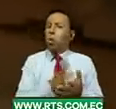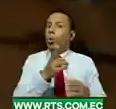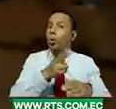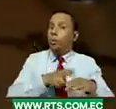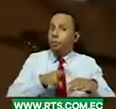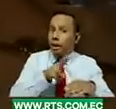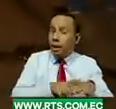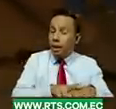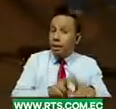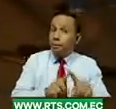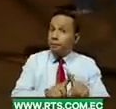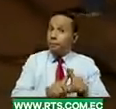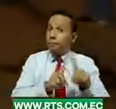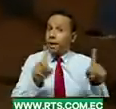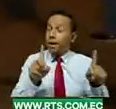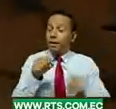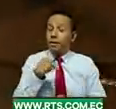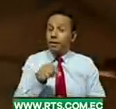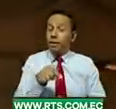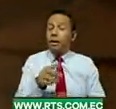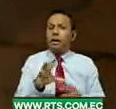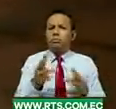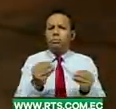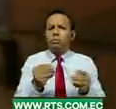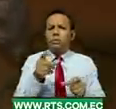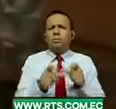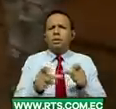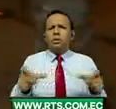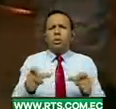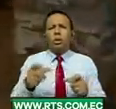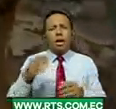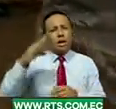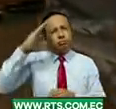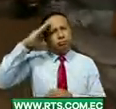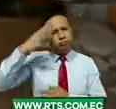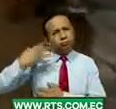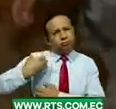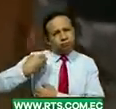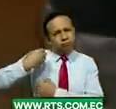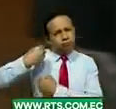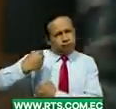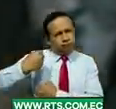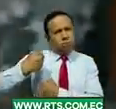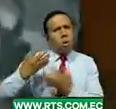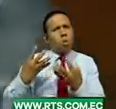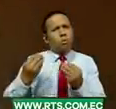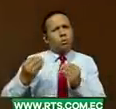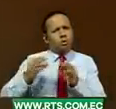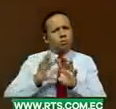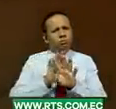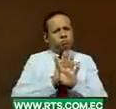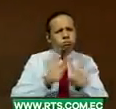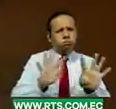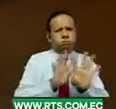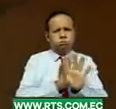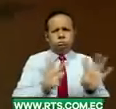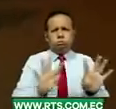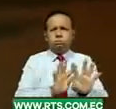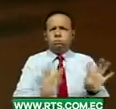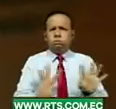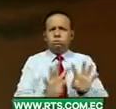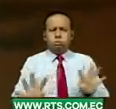hay es que se ha incrementado el número de uniformados de las Fuerzas Armadas, de las tres ramas de las Fuerzas Armadas,